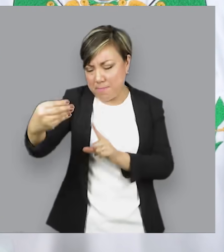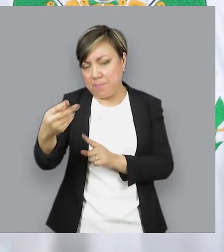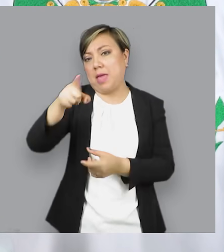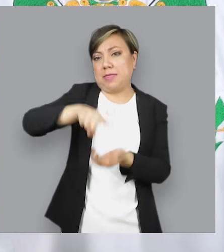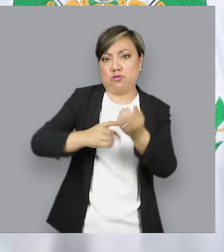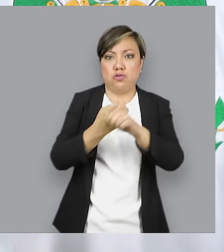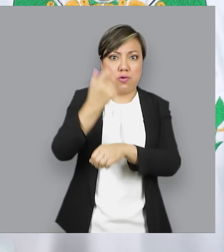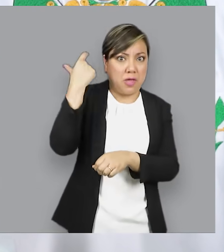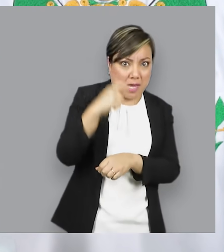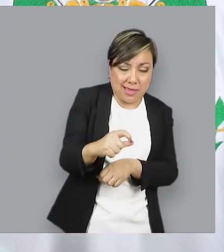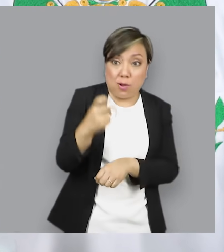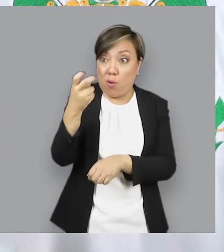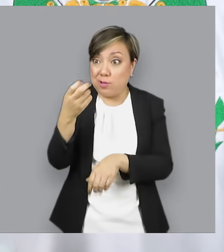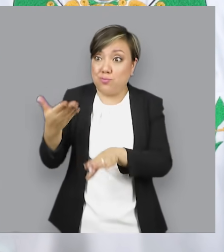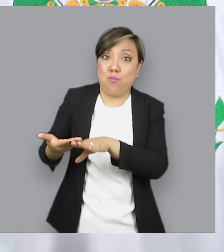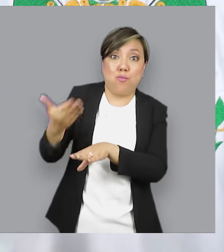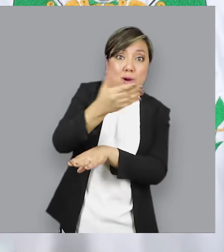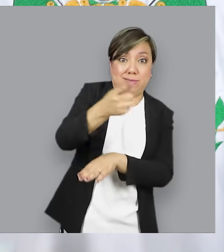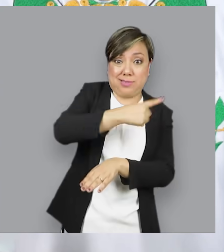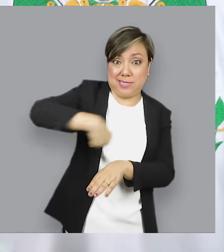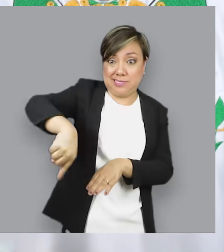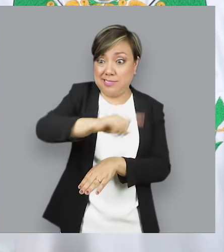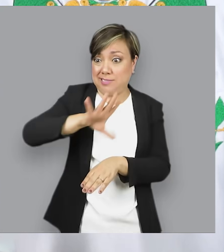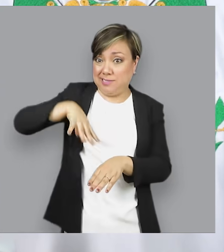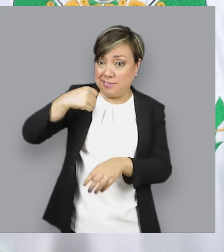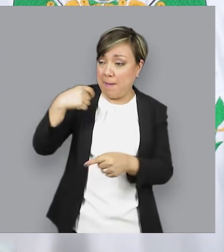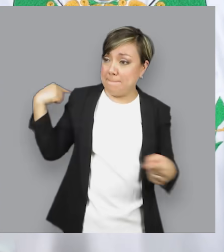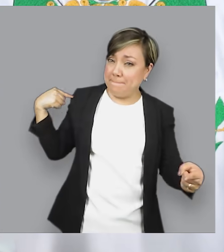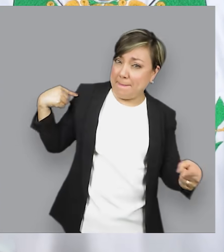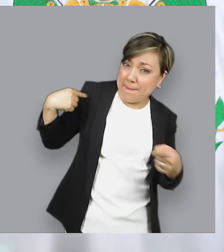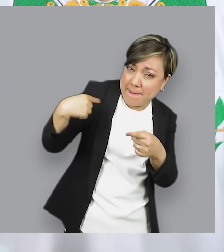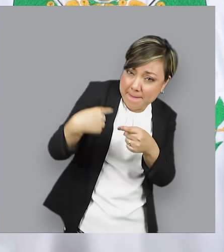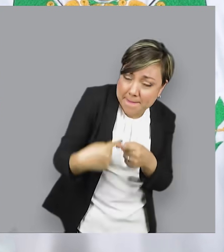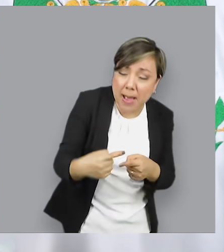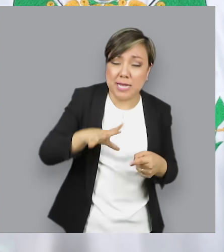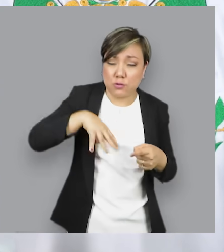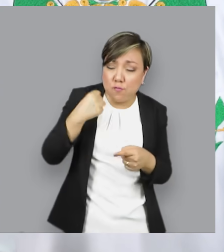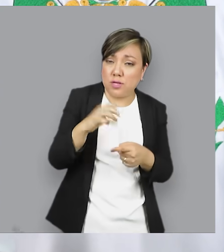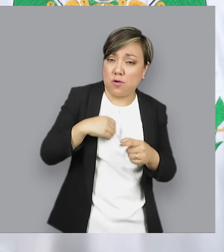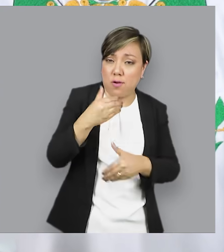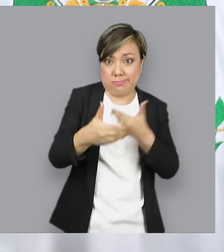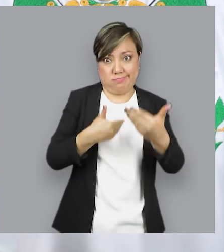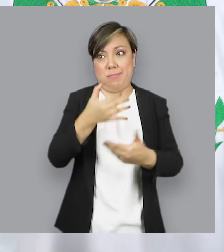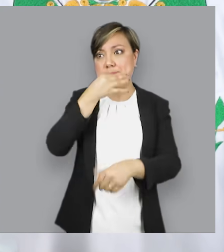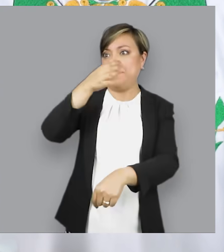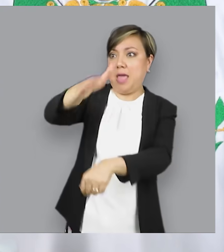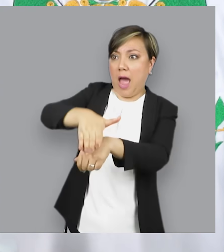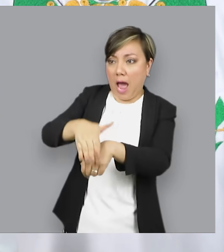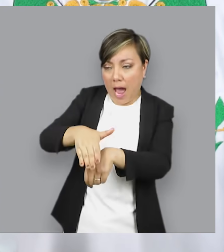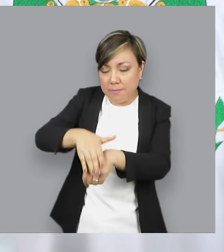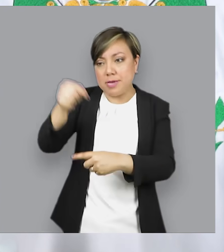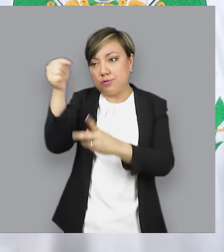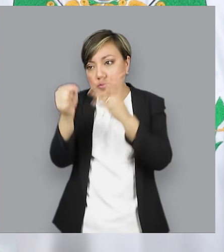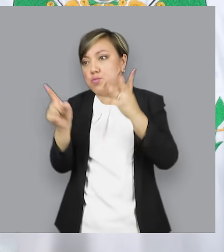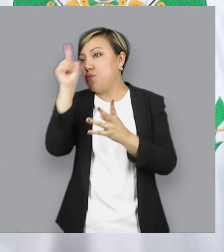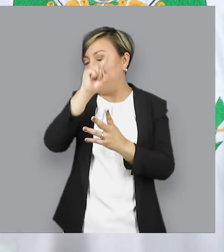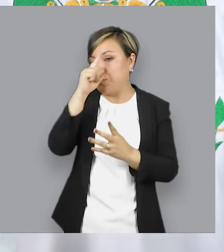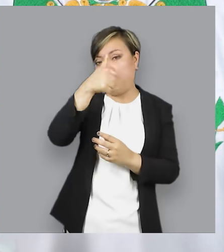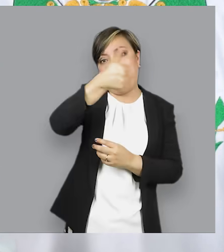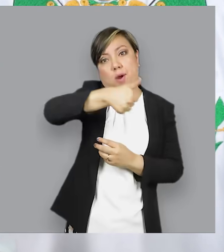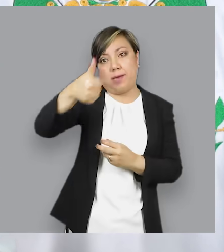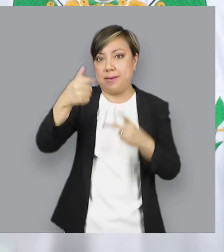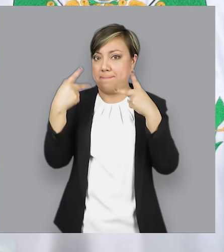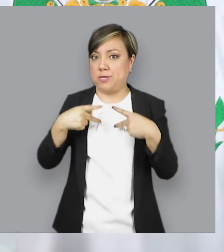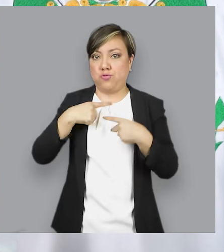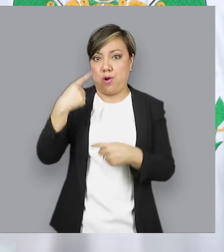Y señalamos también que el esfuerzo que juntos realizamos previo a su impacto en la entidad es lo que nos permite seguir haciendo estos llamados de atención desde